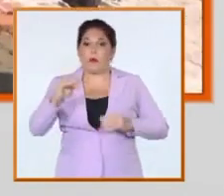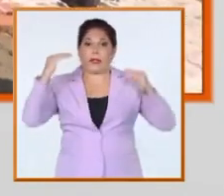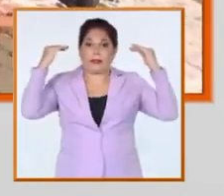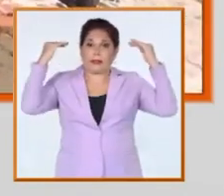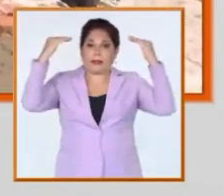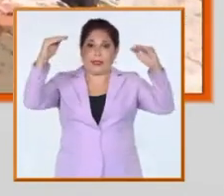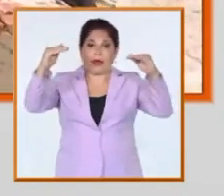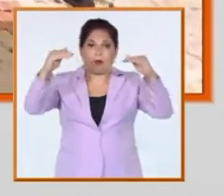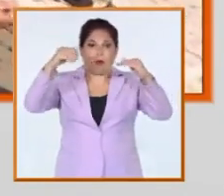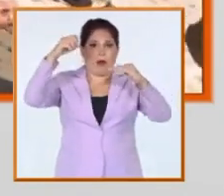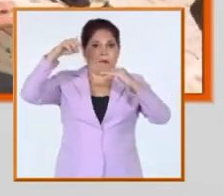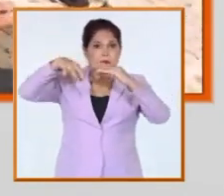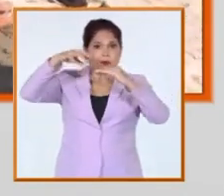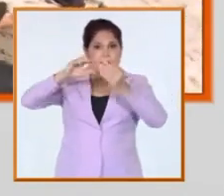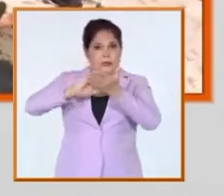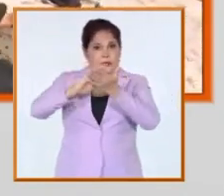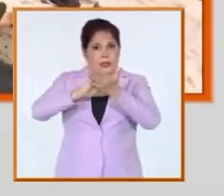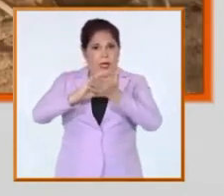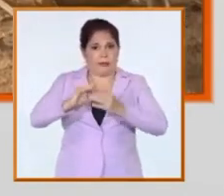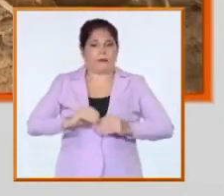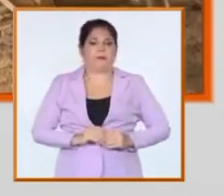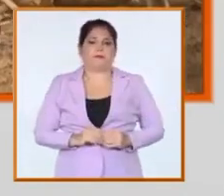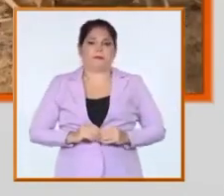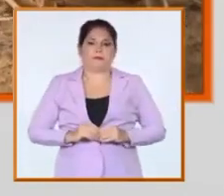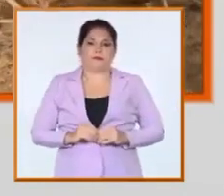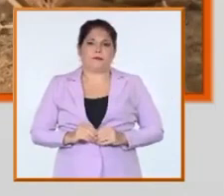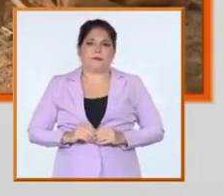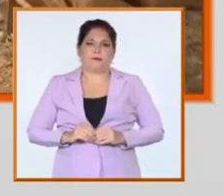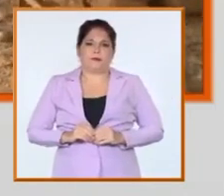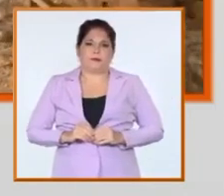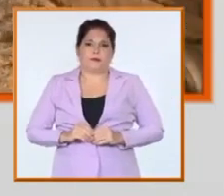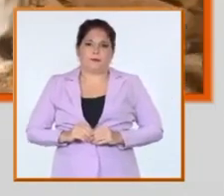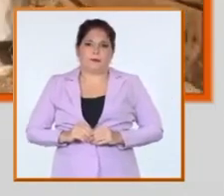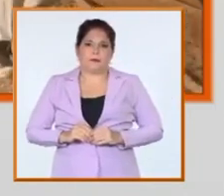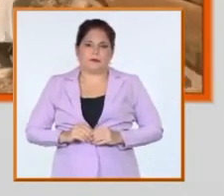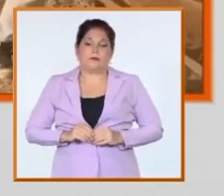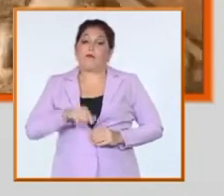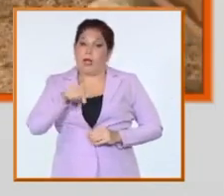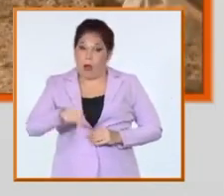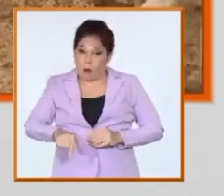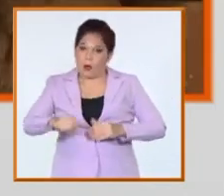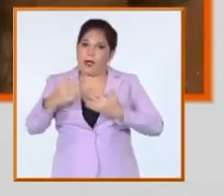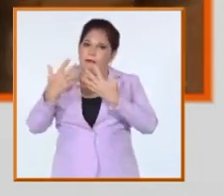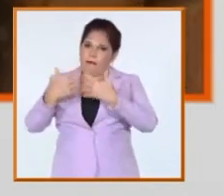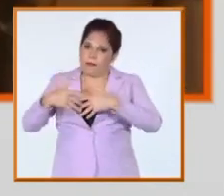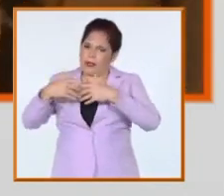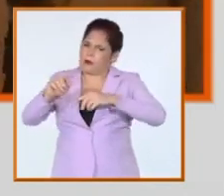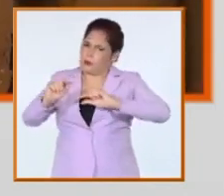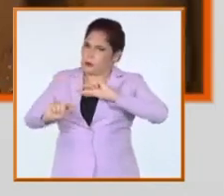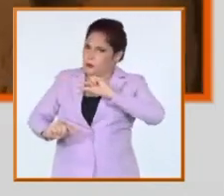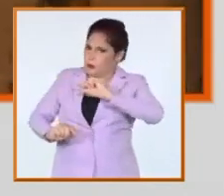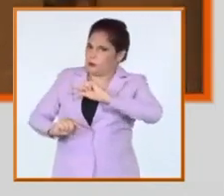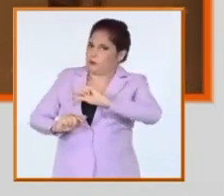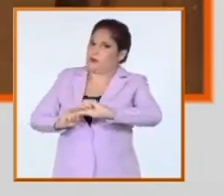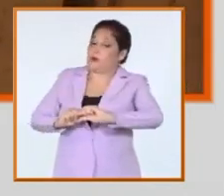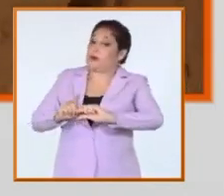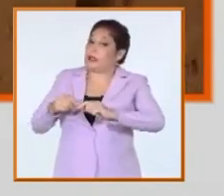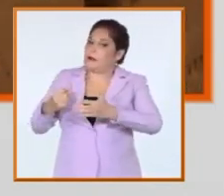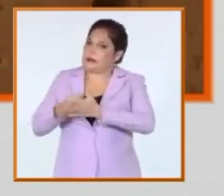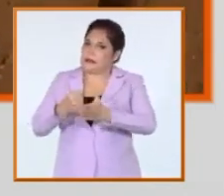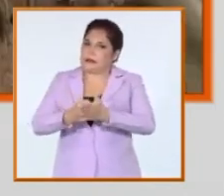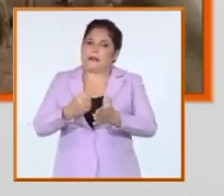también como impermeables y hacen un nivel de ladrillo ya eso lo estamos tratando y empujando